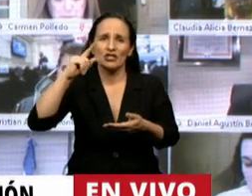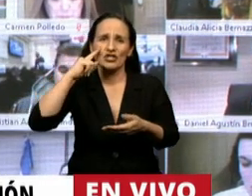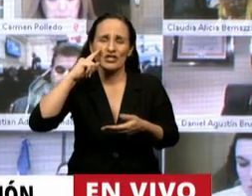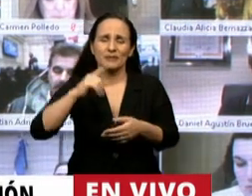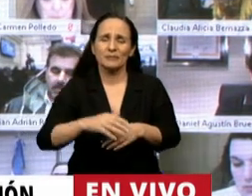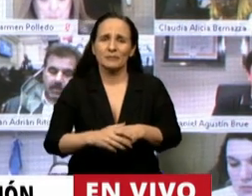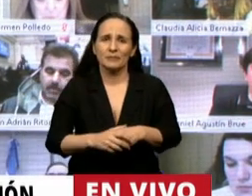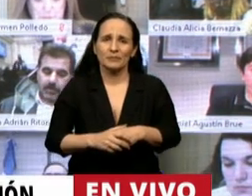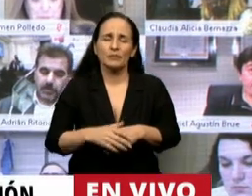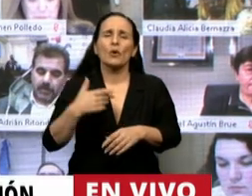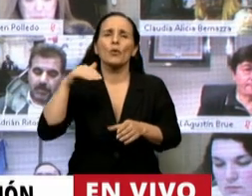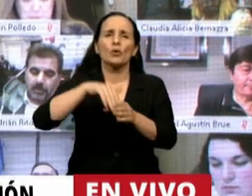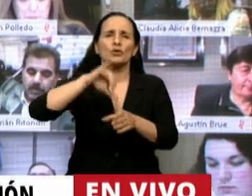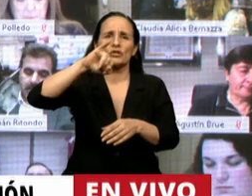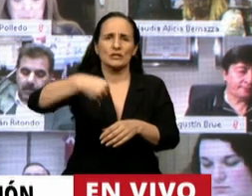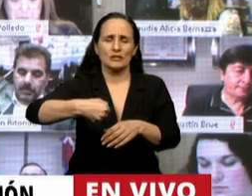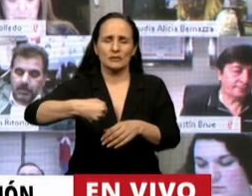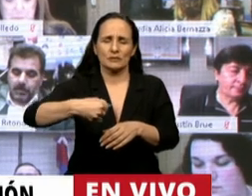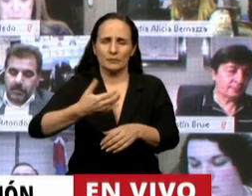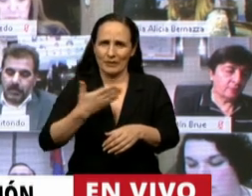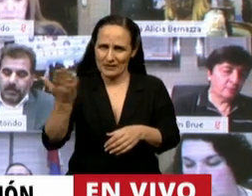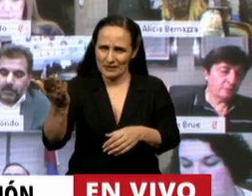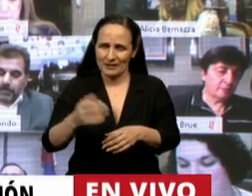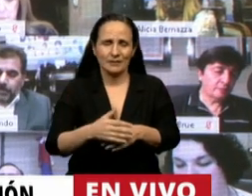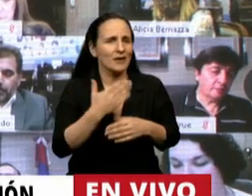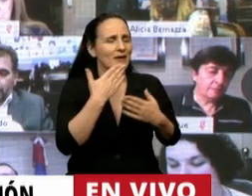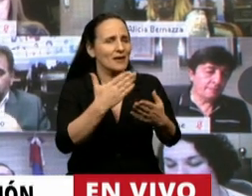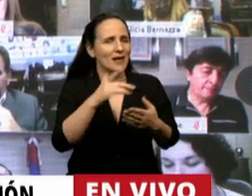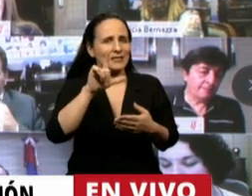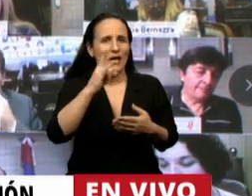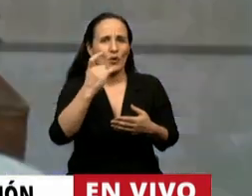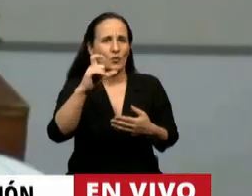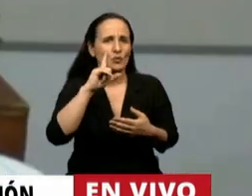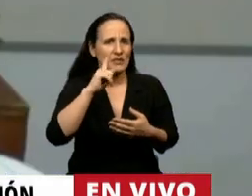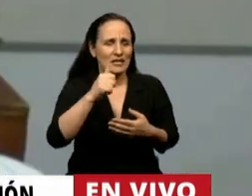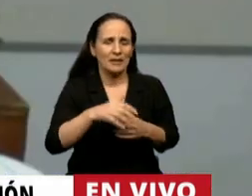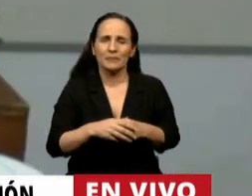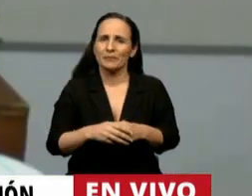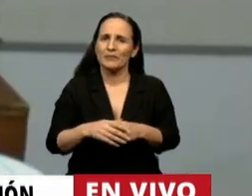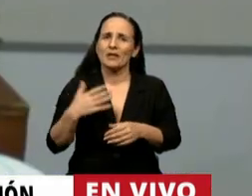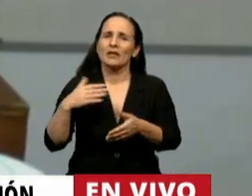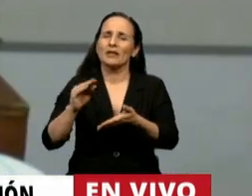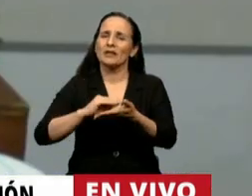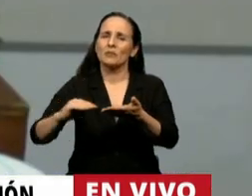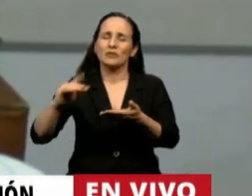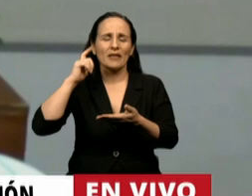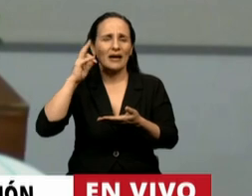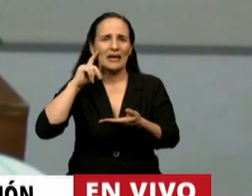corpi afirmativo presidente Gracias Lucía diputada Ana Carolina